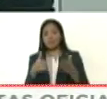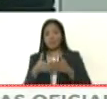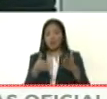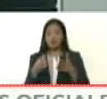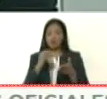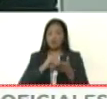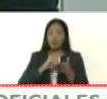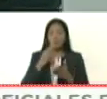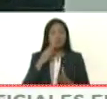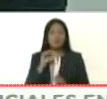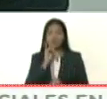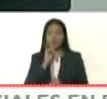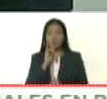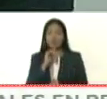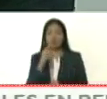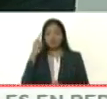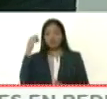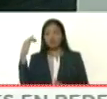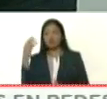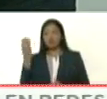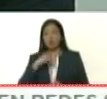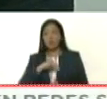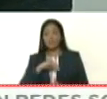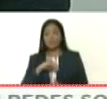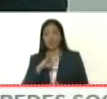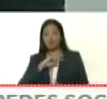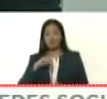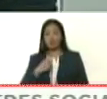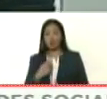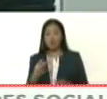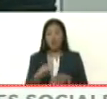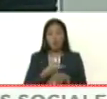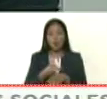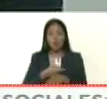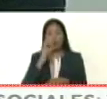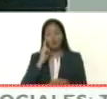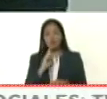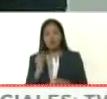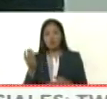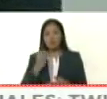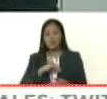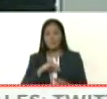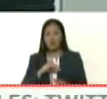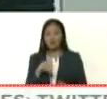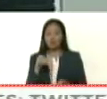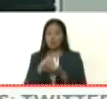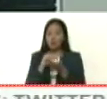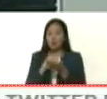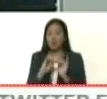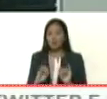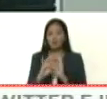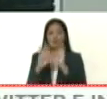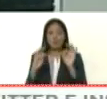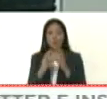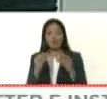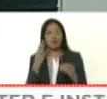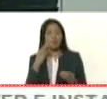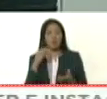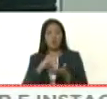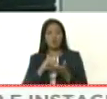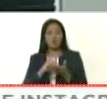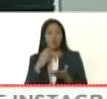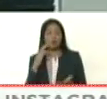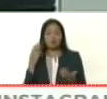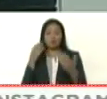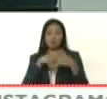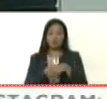de unas informaciones de inteligencia que nos permitió al gobierno bolivariano, a su gobierno, determinar que estaban por